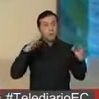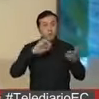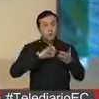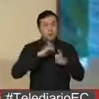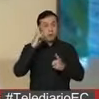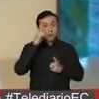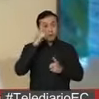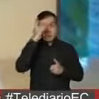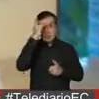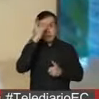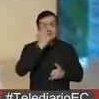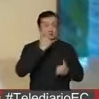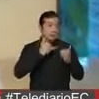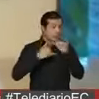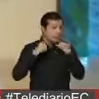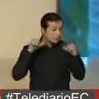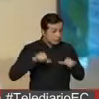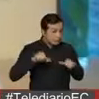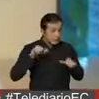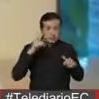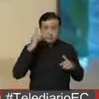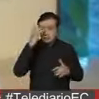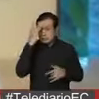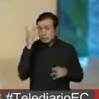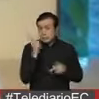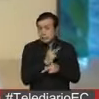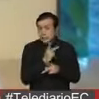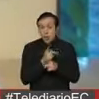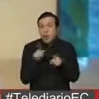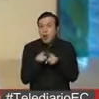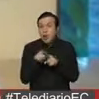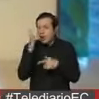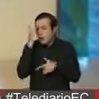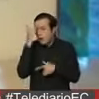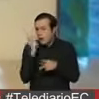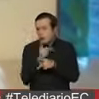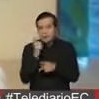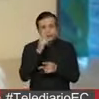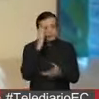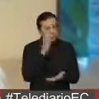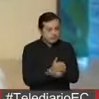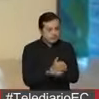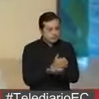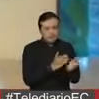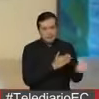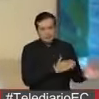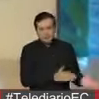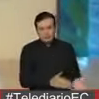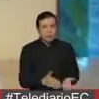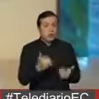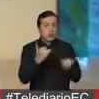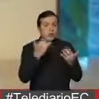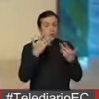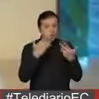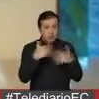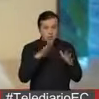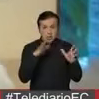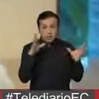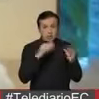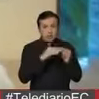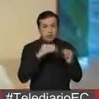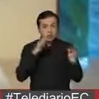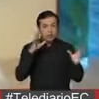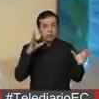mal hecho es el síntoma de una enfermedad, pero tenemos que corregir el origen de la enfermedad. Es decir, en este momento hemos eliminado la